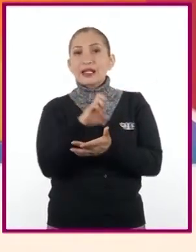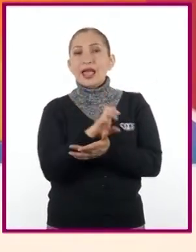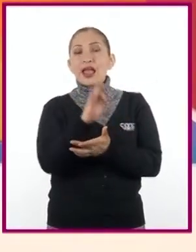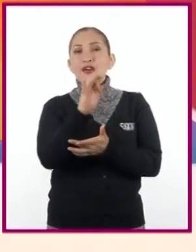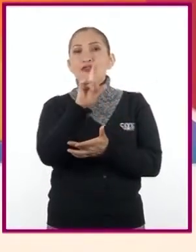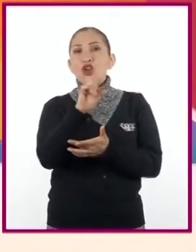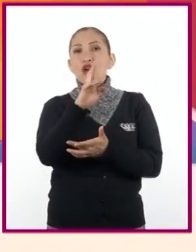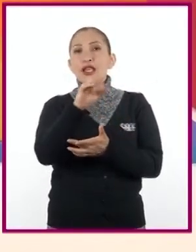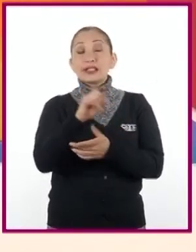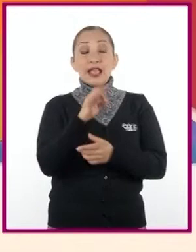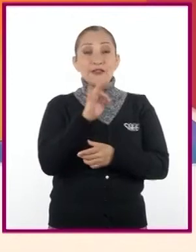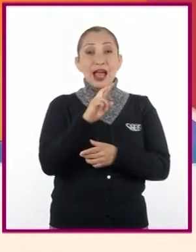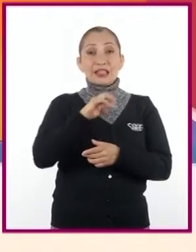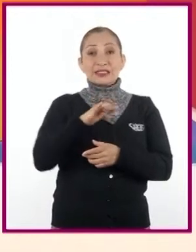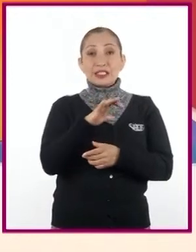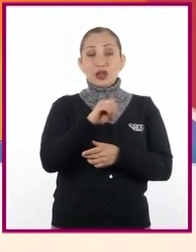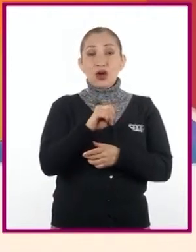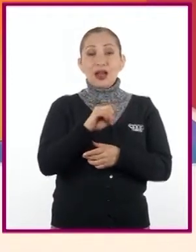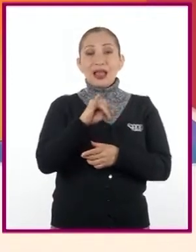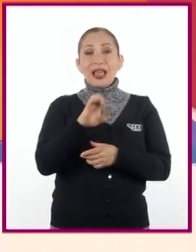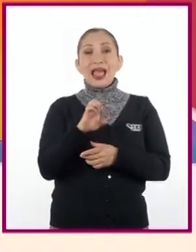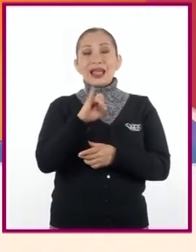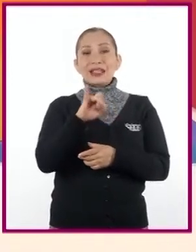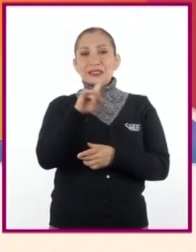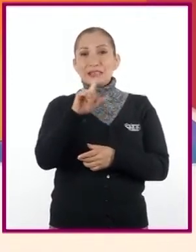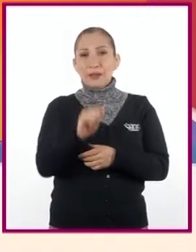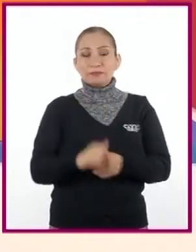y Francisco Eiza Aguilar.